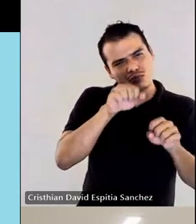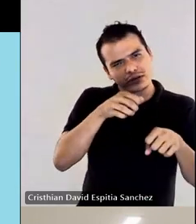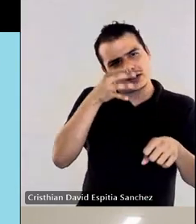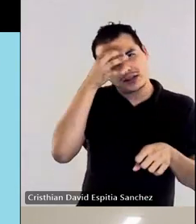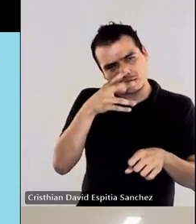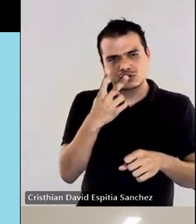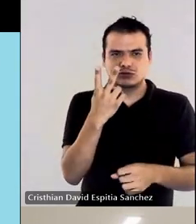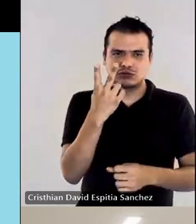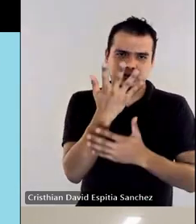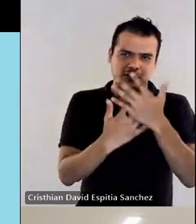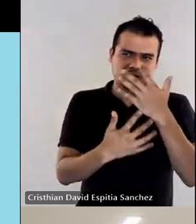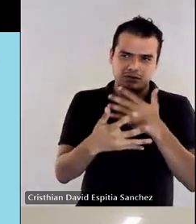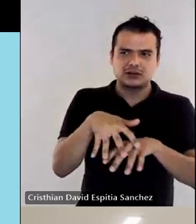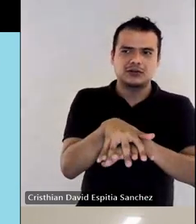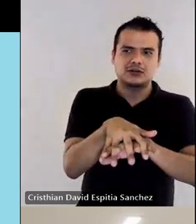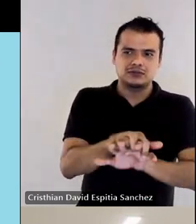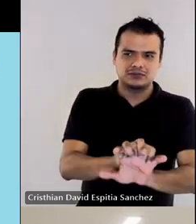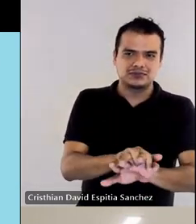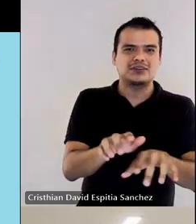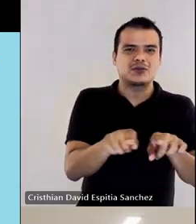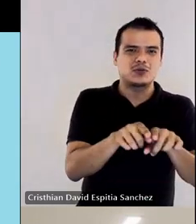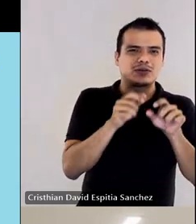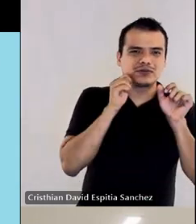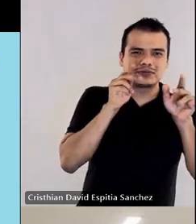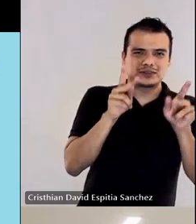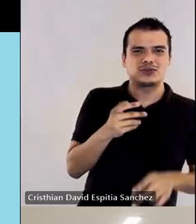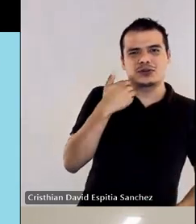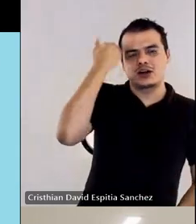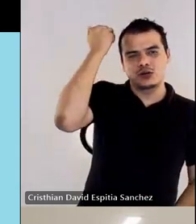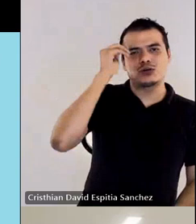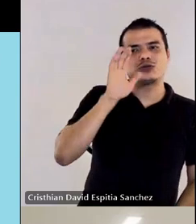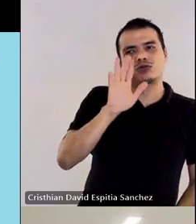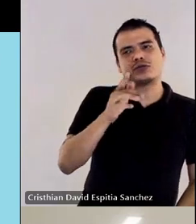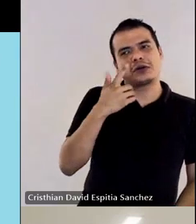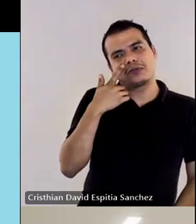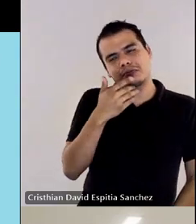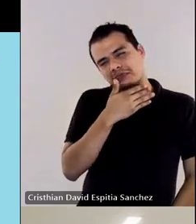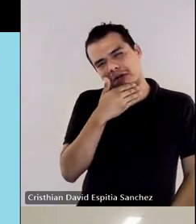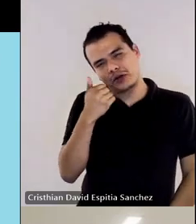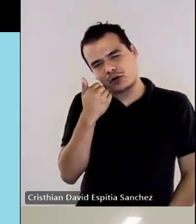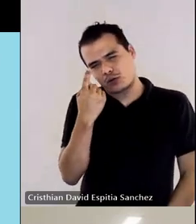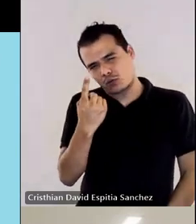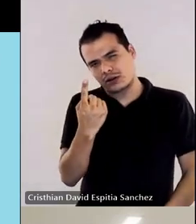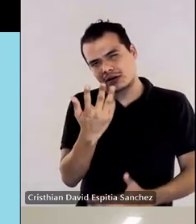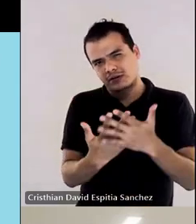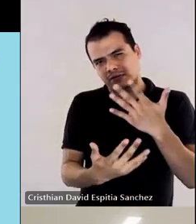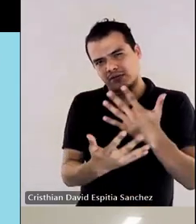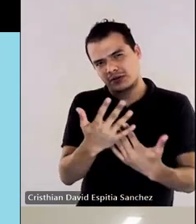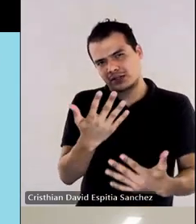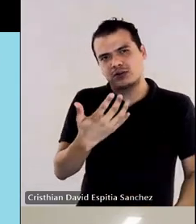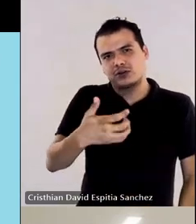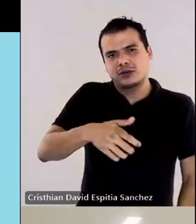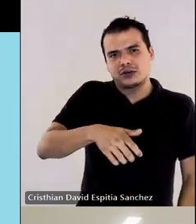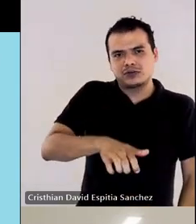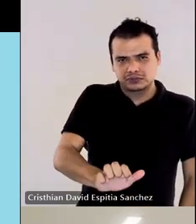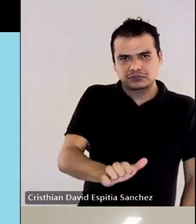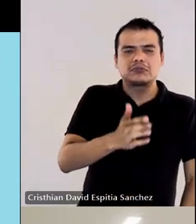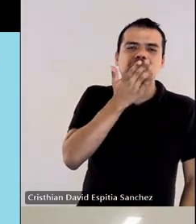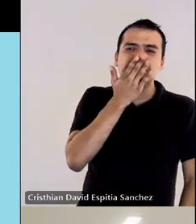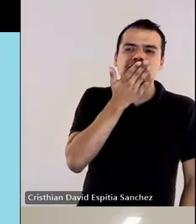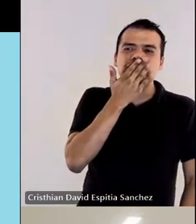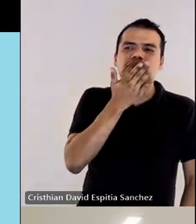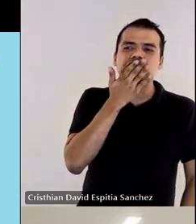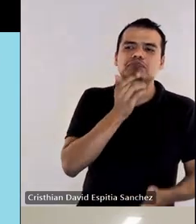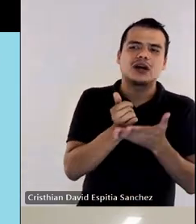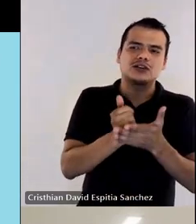2 manos, como lo hicimos con el adulto. Pero lo ideal es que sea solamente una mano, que es la fuerza suficiente